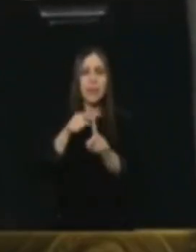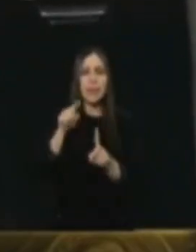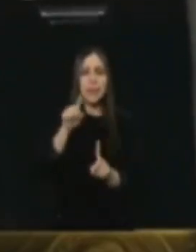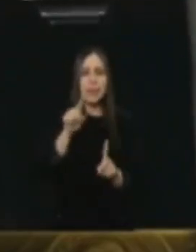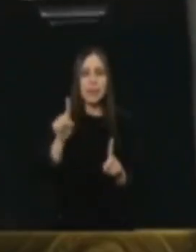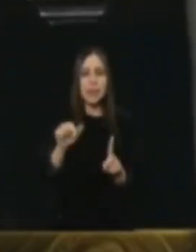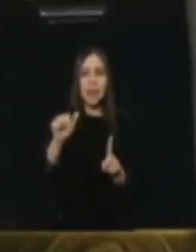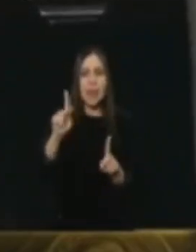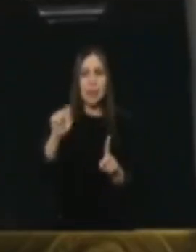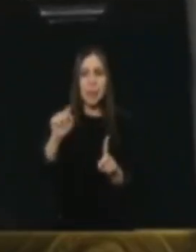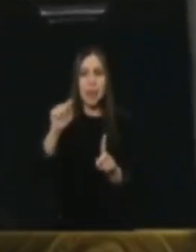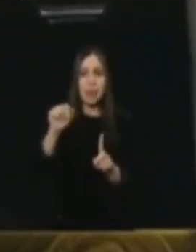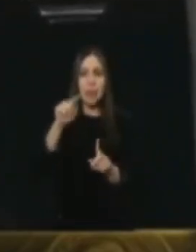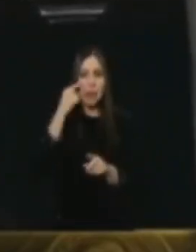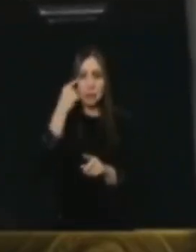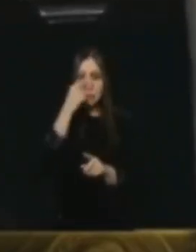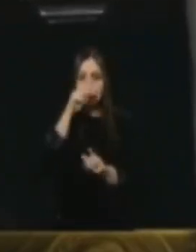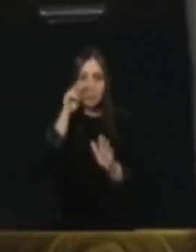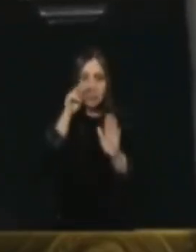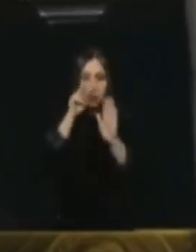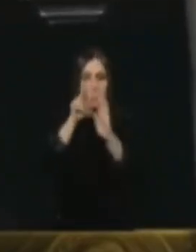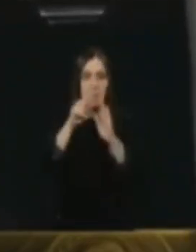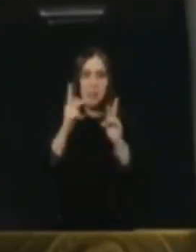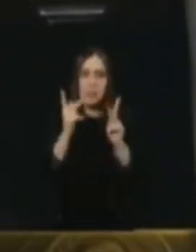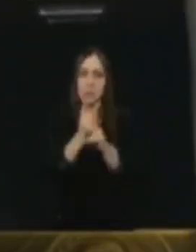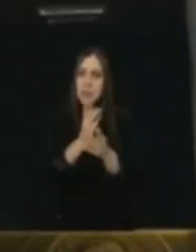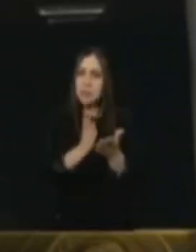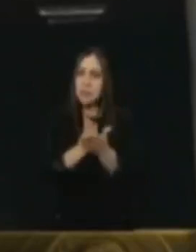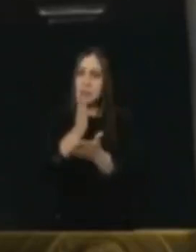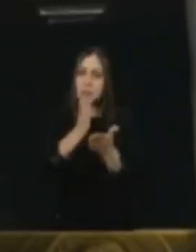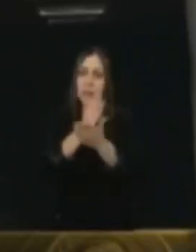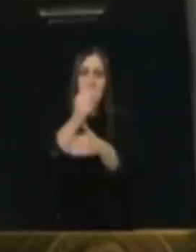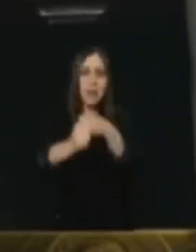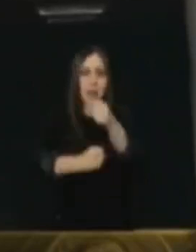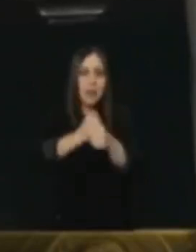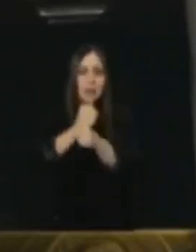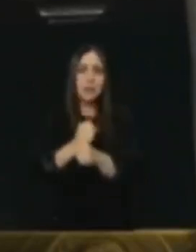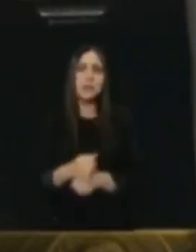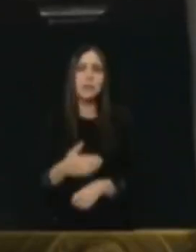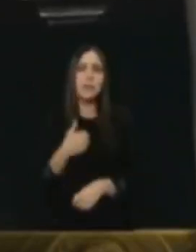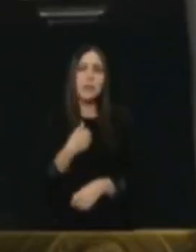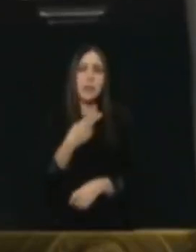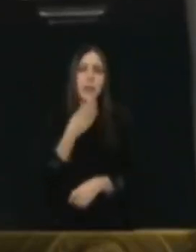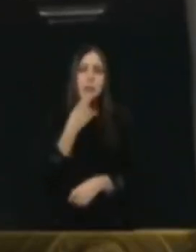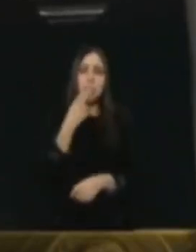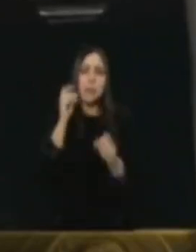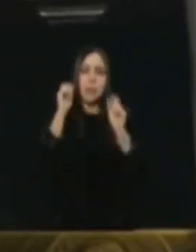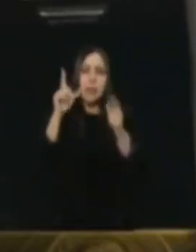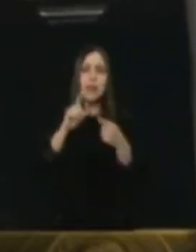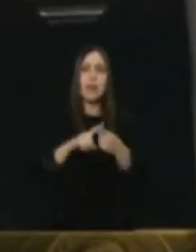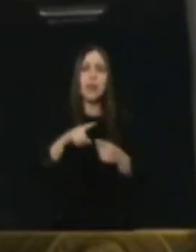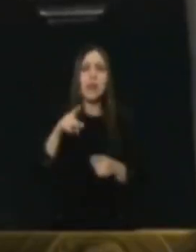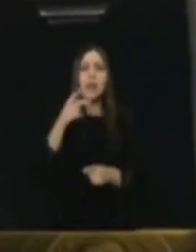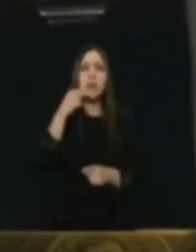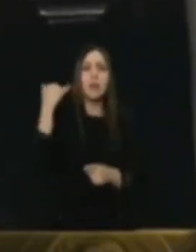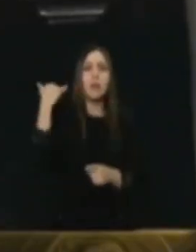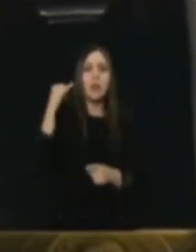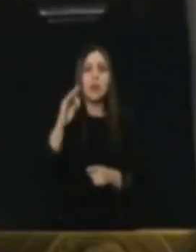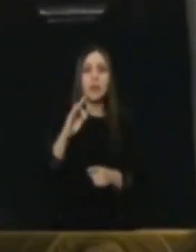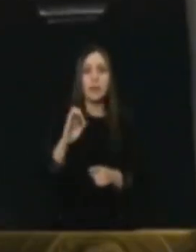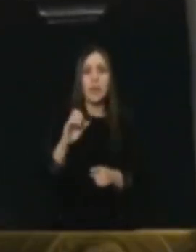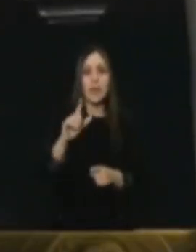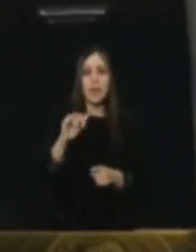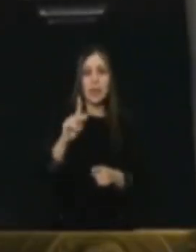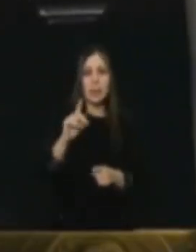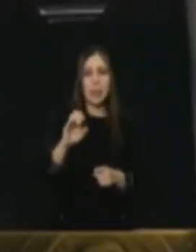atravesaba los siglos. Admiré al yucateco Felipe Carrillo Puerto y a Elvia, su